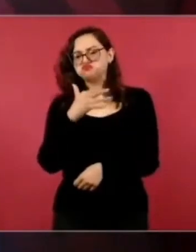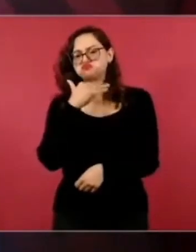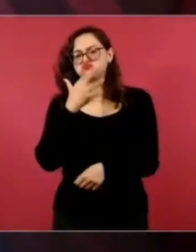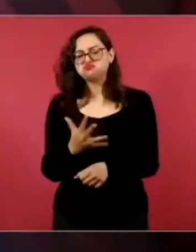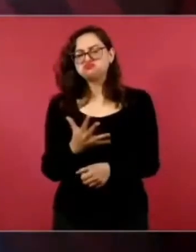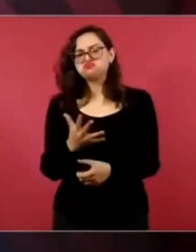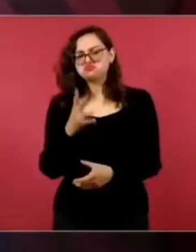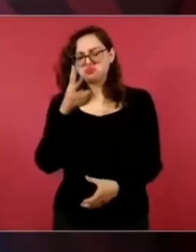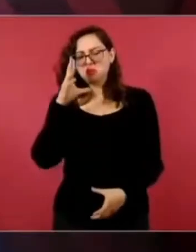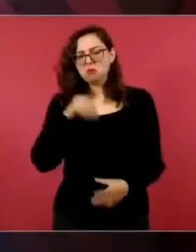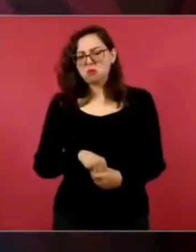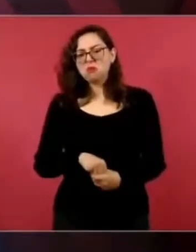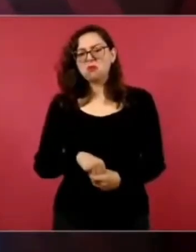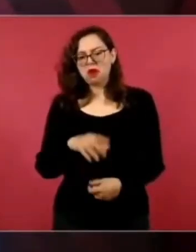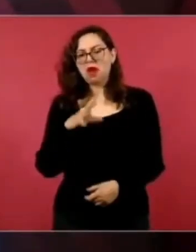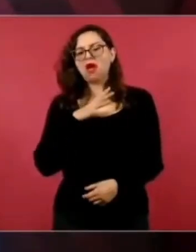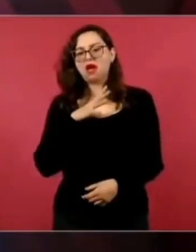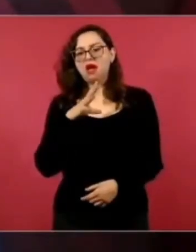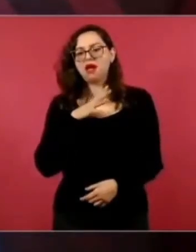Exactamente lo opuesto,